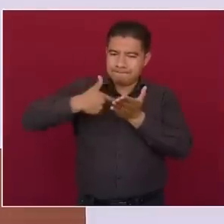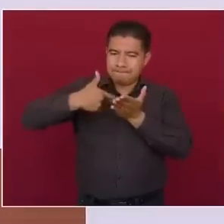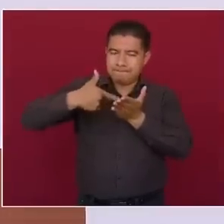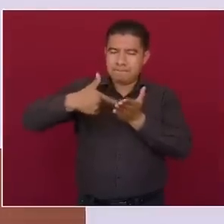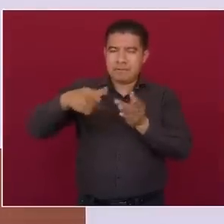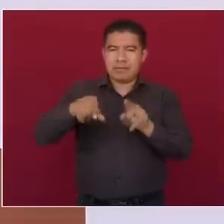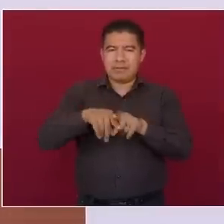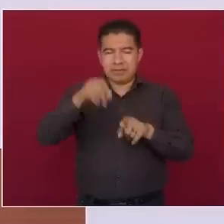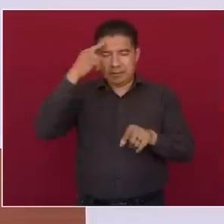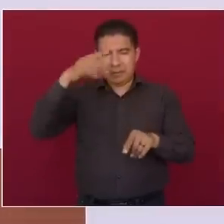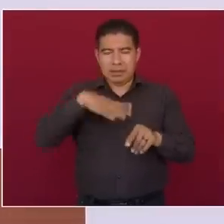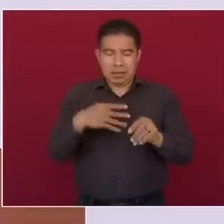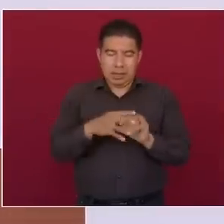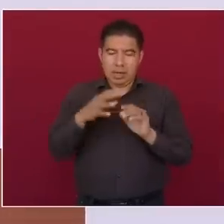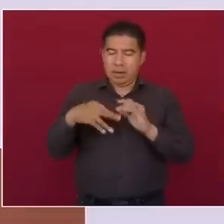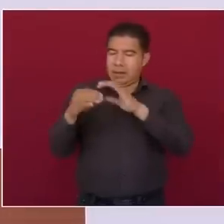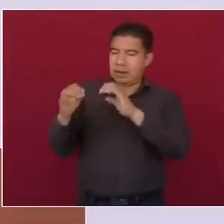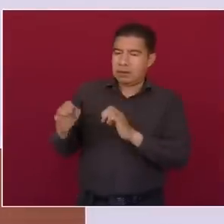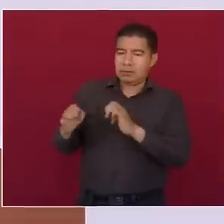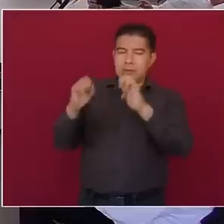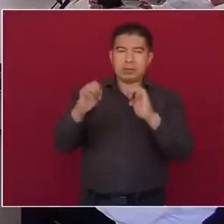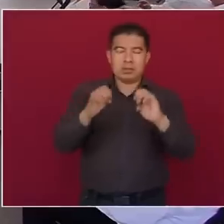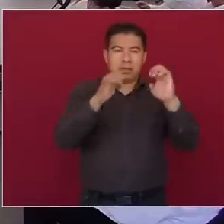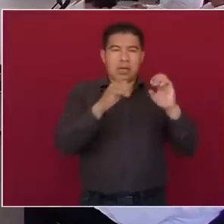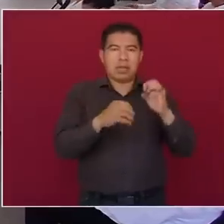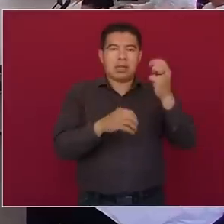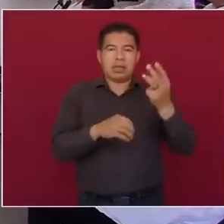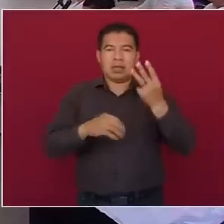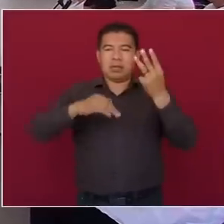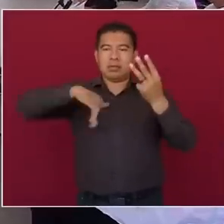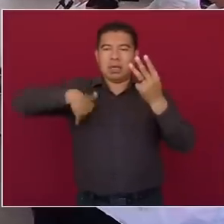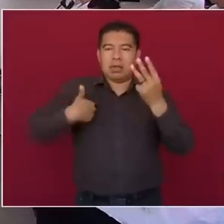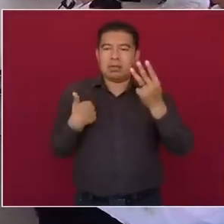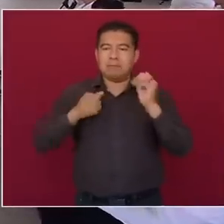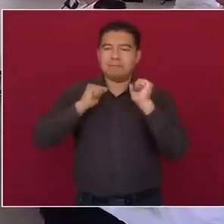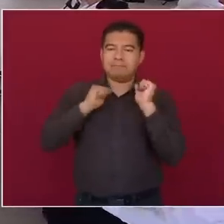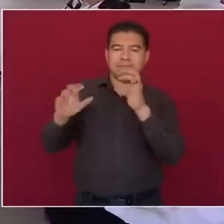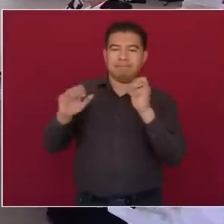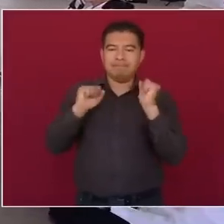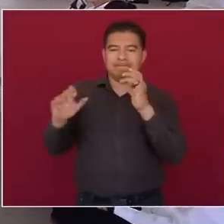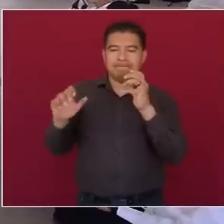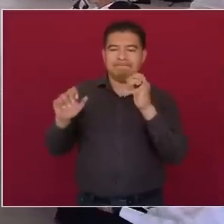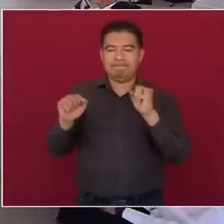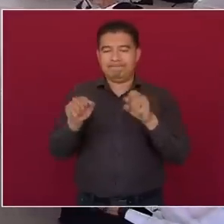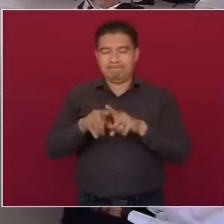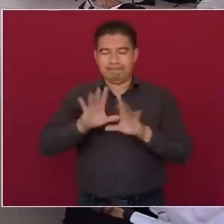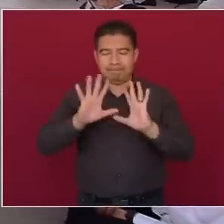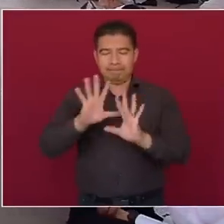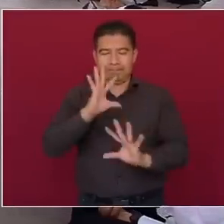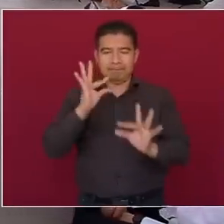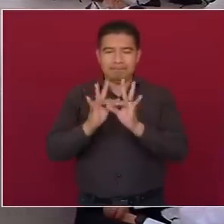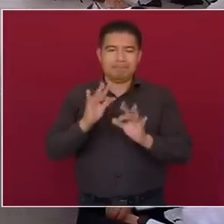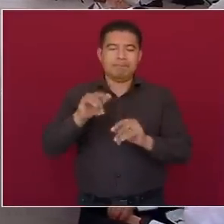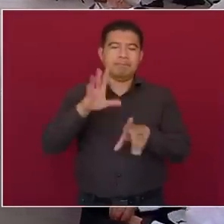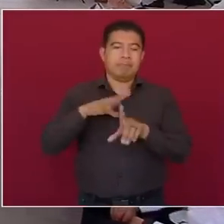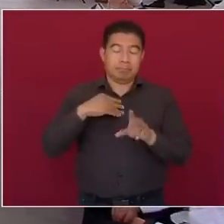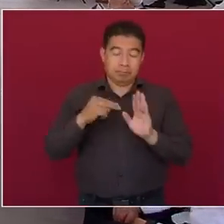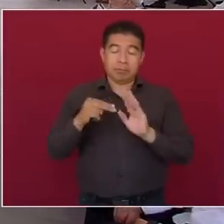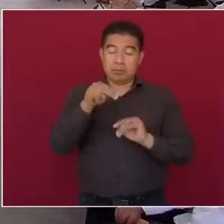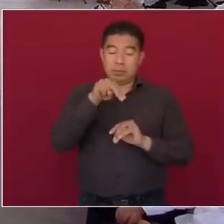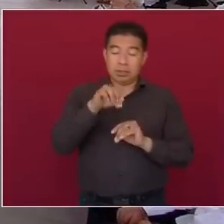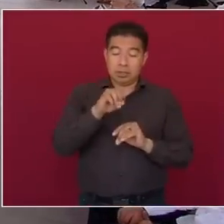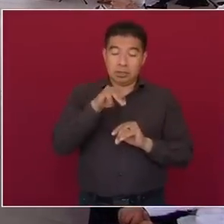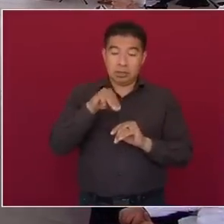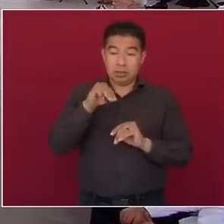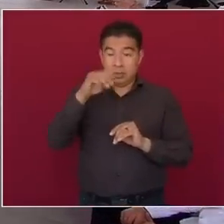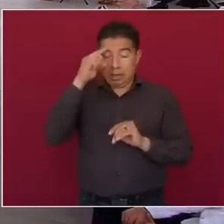tres almacenes que ya están en funcionamiento. En esta refinería también se cumple con la norma de seguridad y